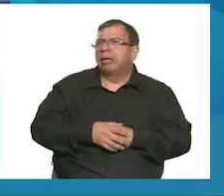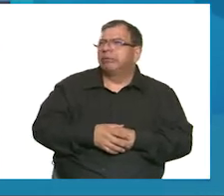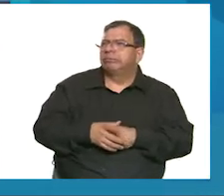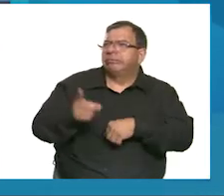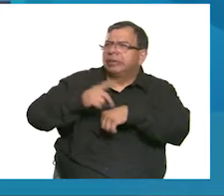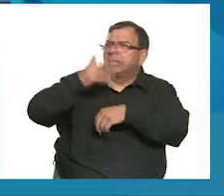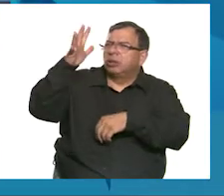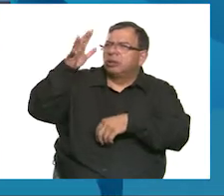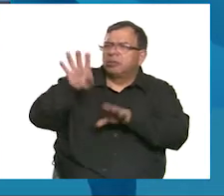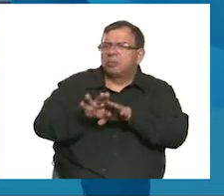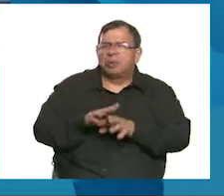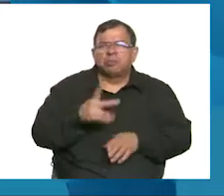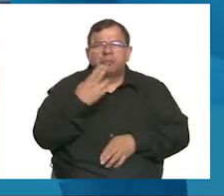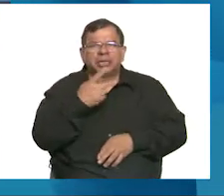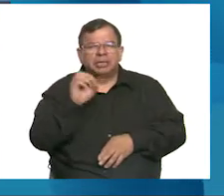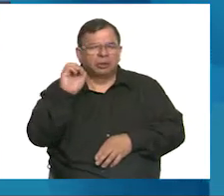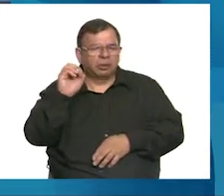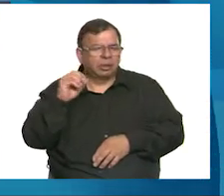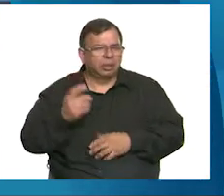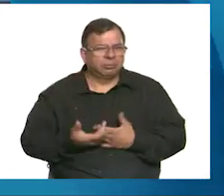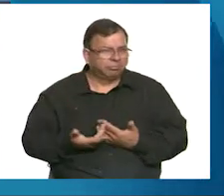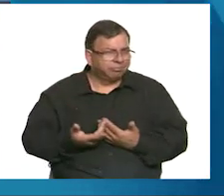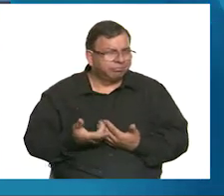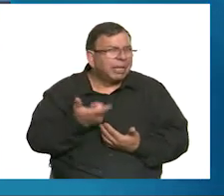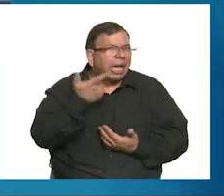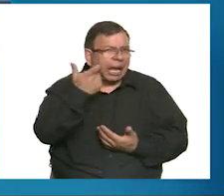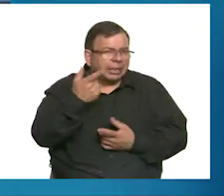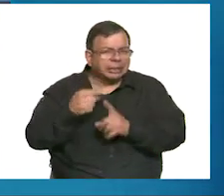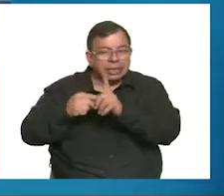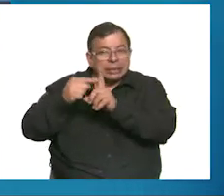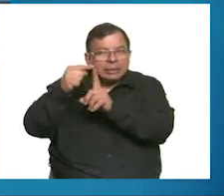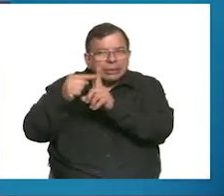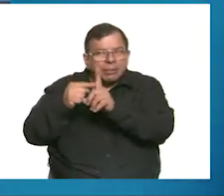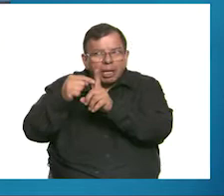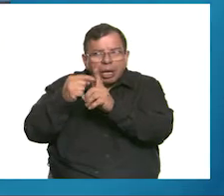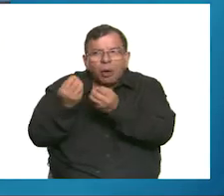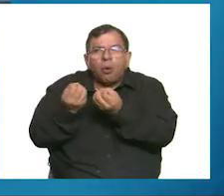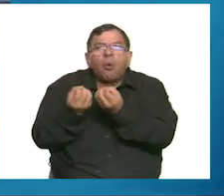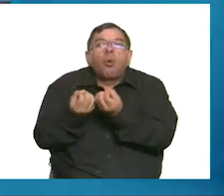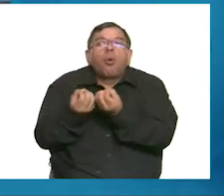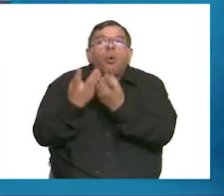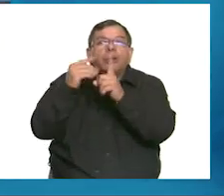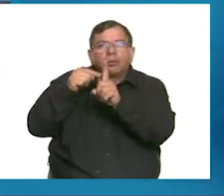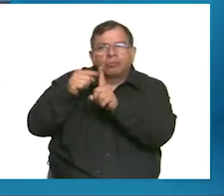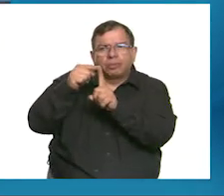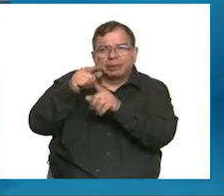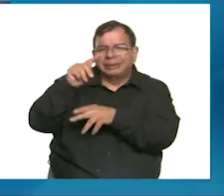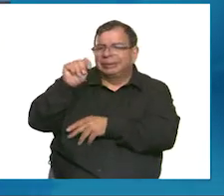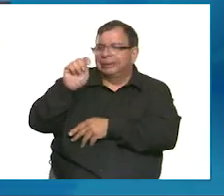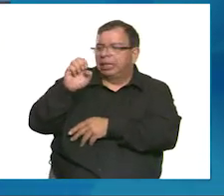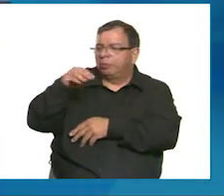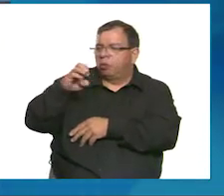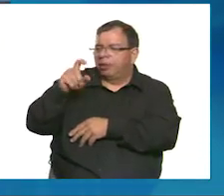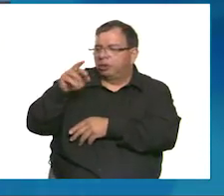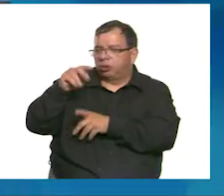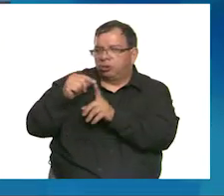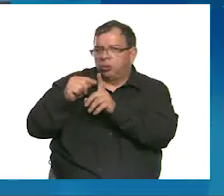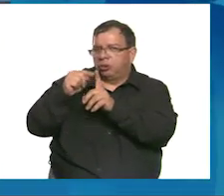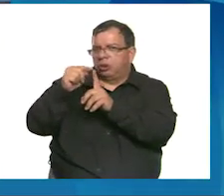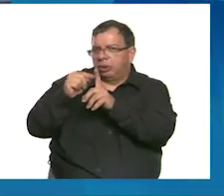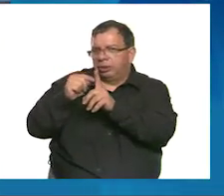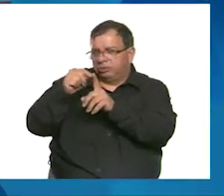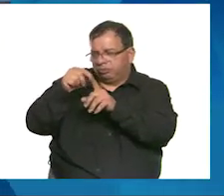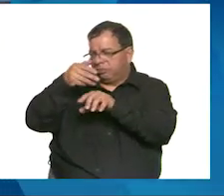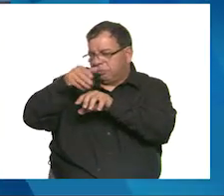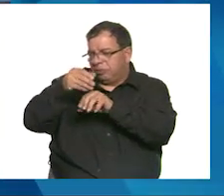son 25 grados. Esa sería la temperatura. La medimos con un termómetro, es decir, es un número